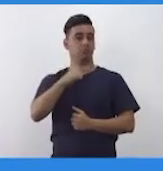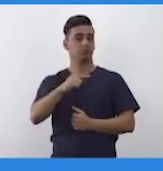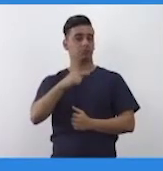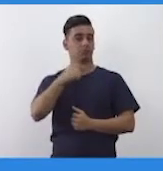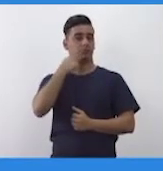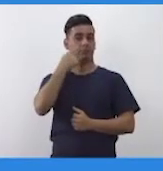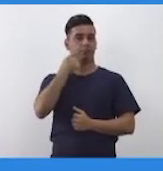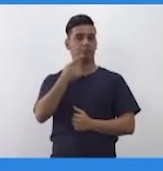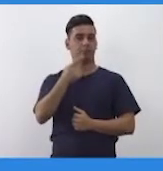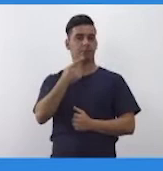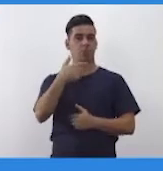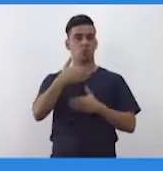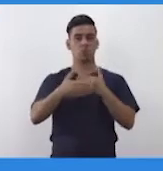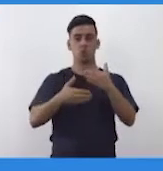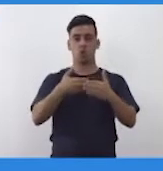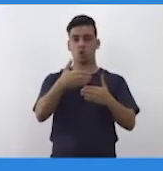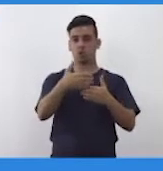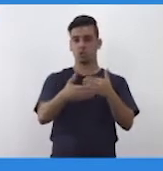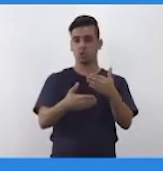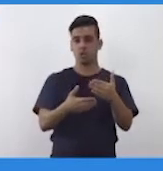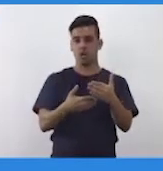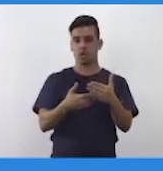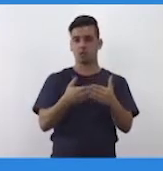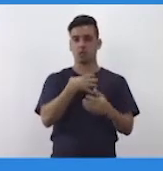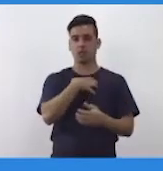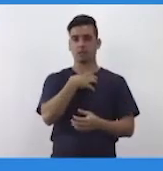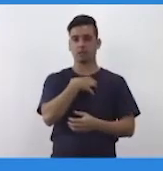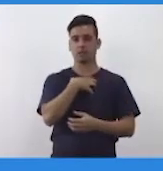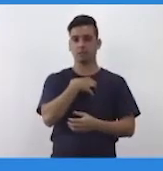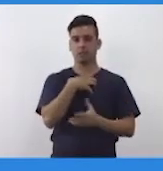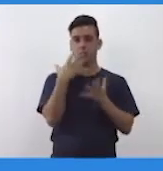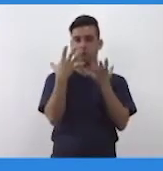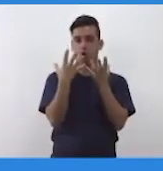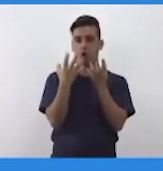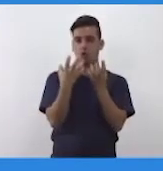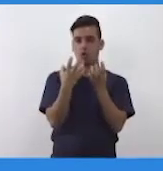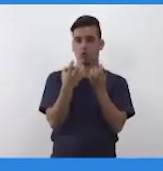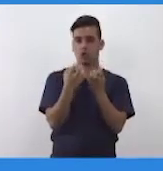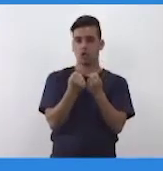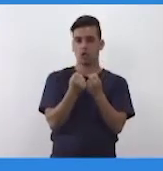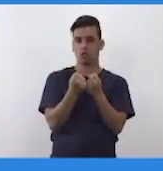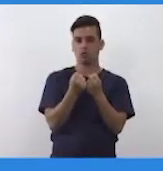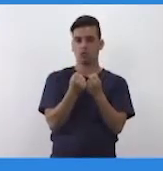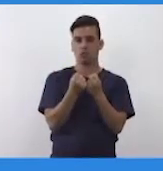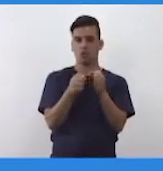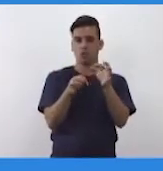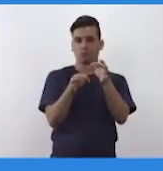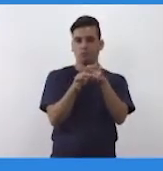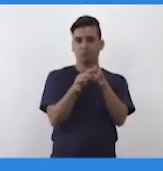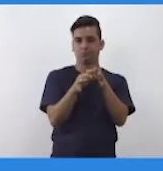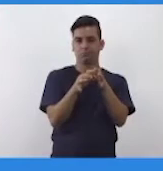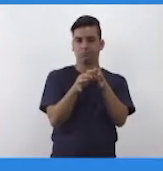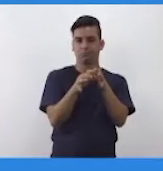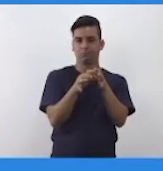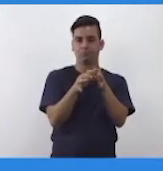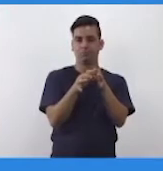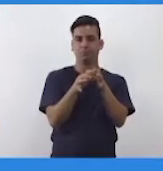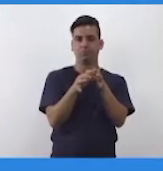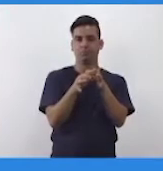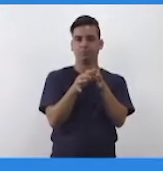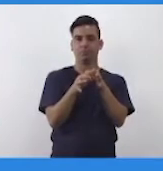proceso metabólico de oxidación completa de compuestos orgánicos, en este